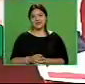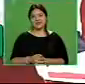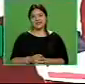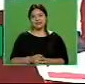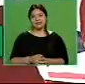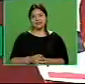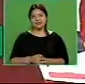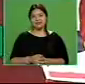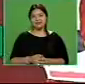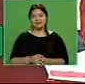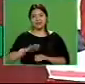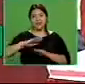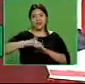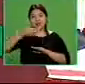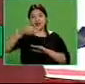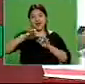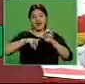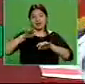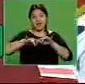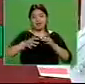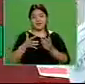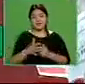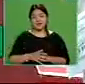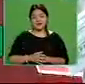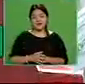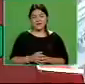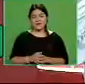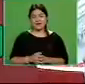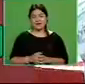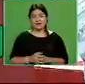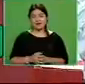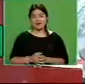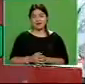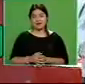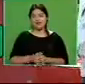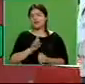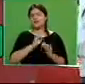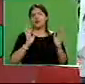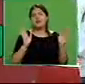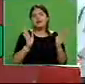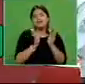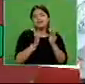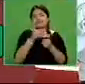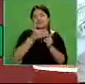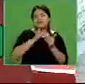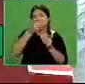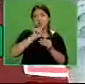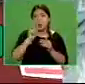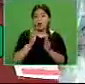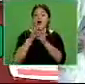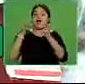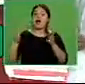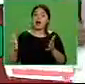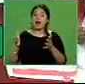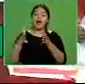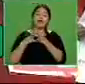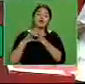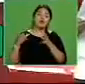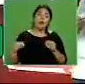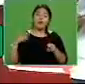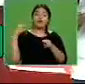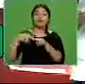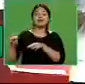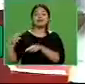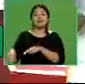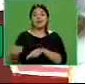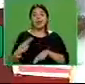Esto es una canaima. Ya no es una canaimita, es una canaima para nuestros niños,